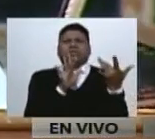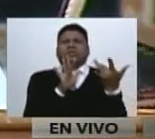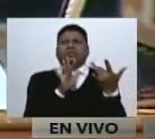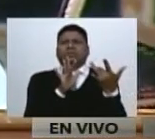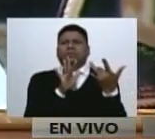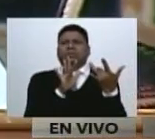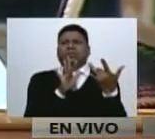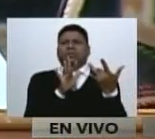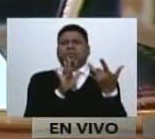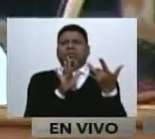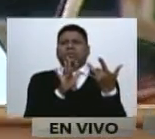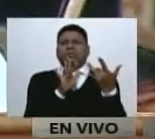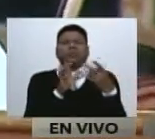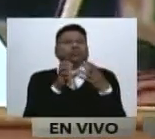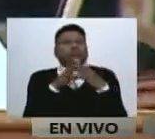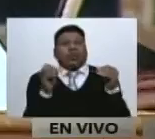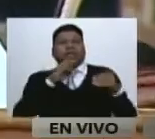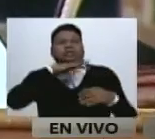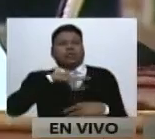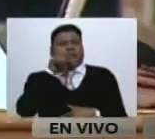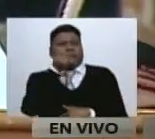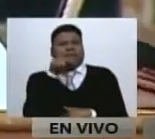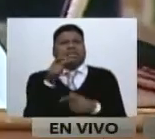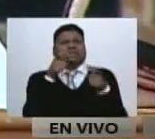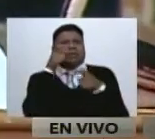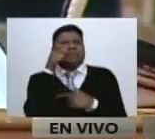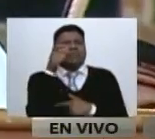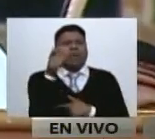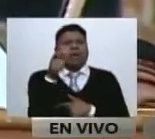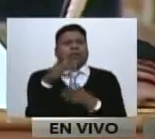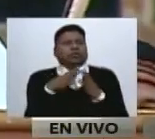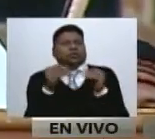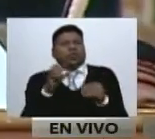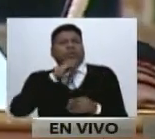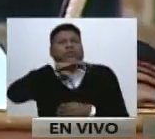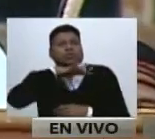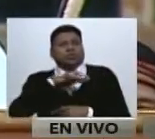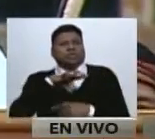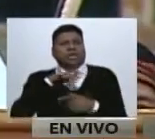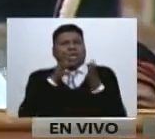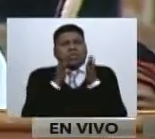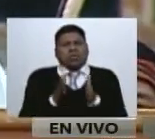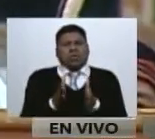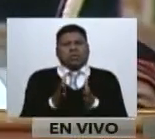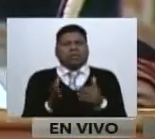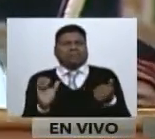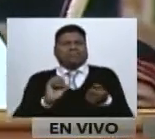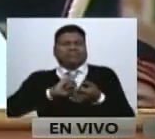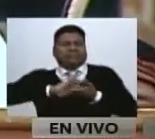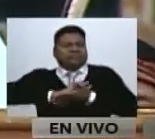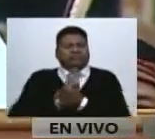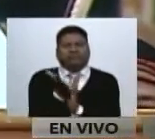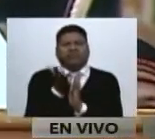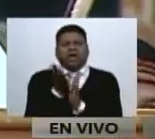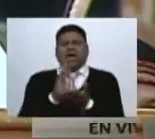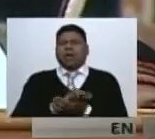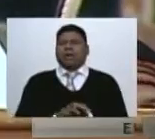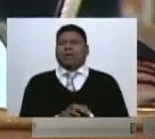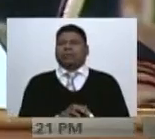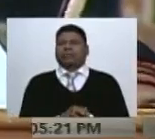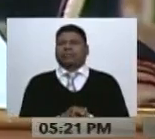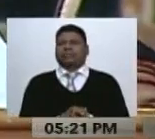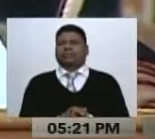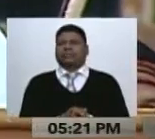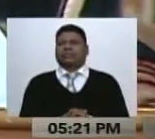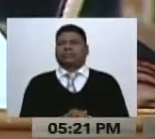este pueblo, cuando los historiadores decían que ya la historia se había acabado, que ya